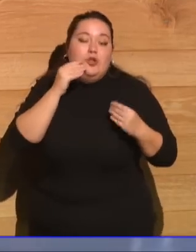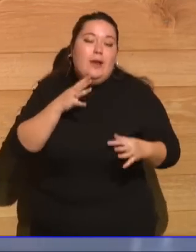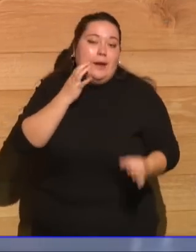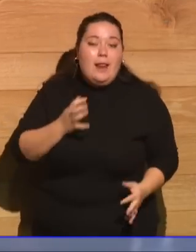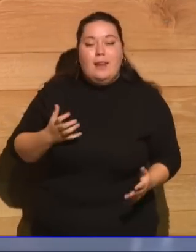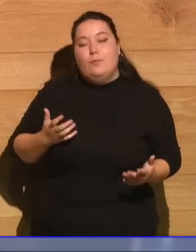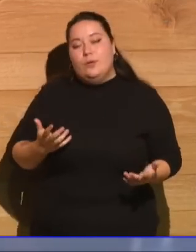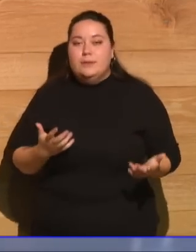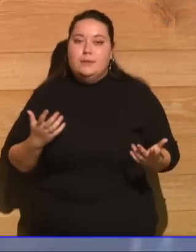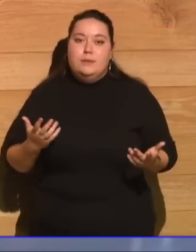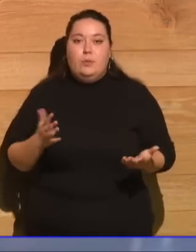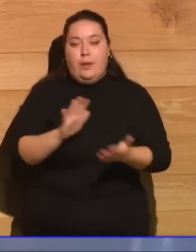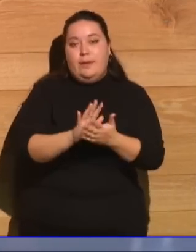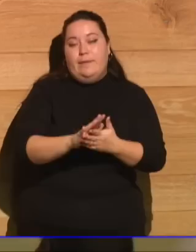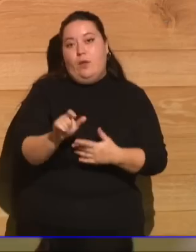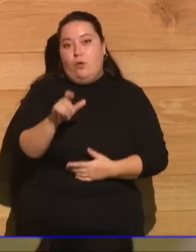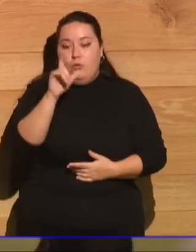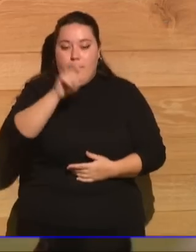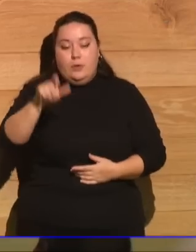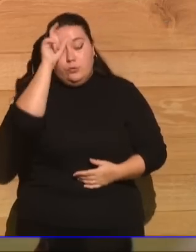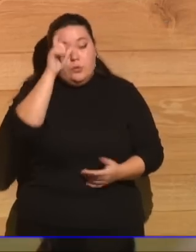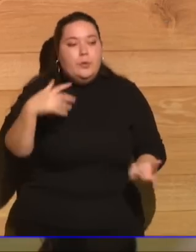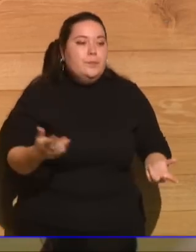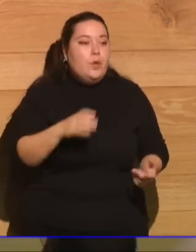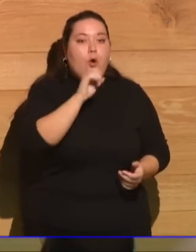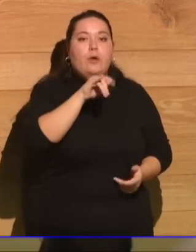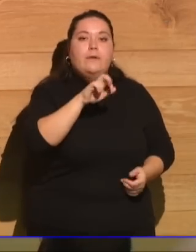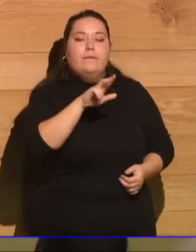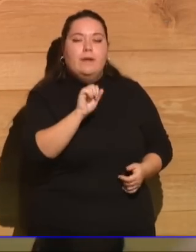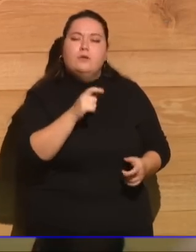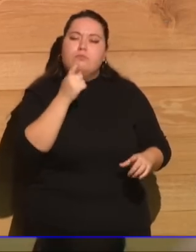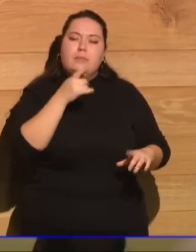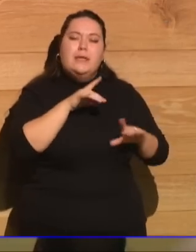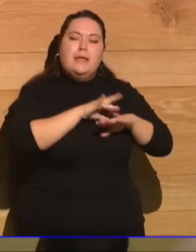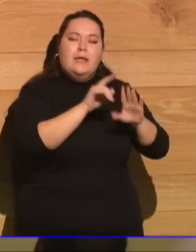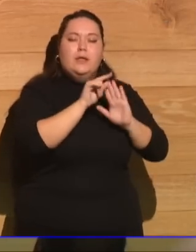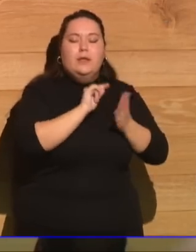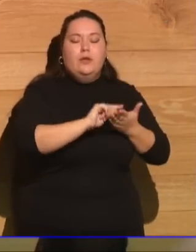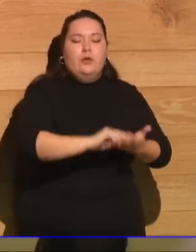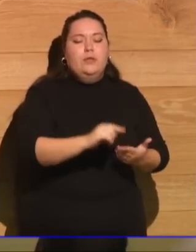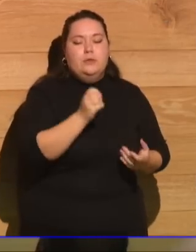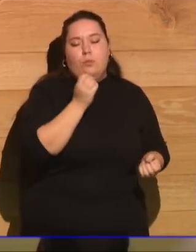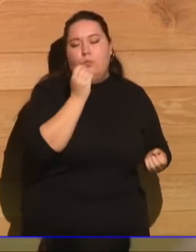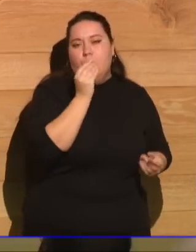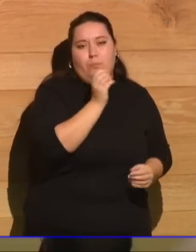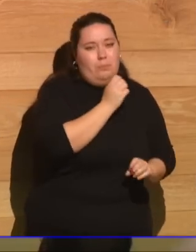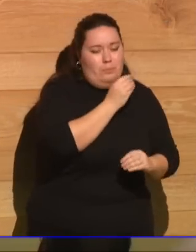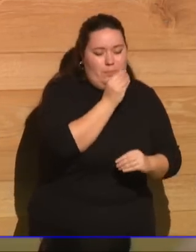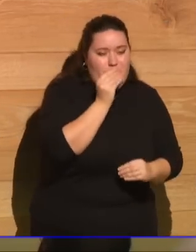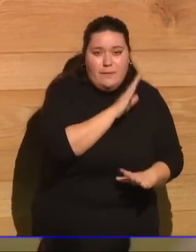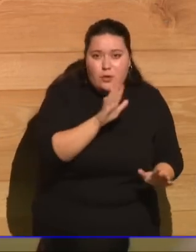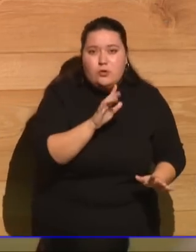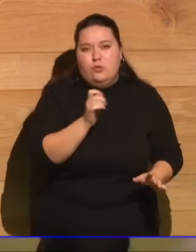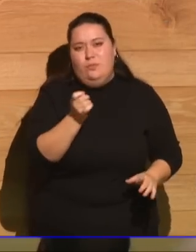haberse relajado un poco con Claro, los turcos. Pero... Primero sucede que Oliver Stone es un guionista brillante y también es un drogas, y también es un